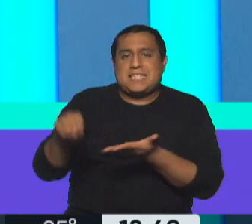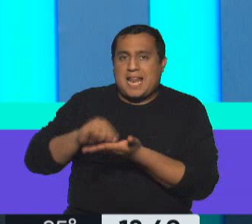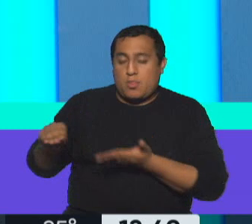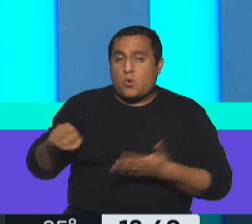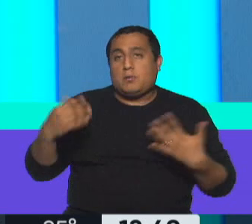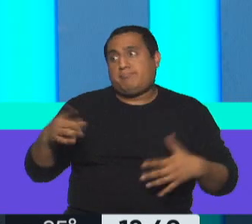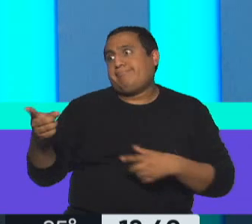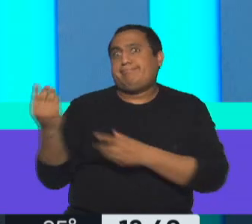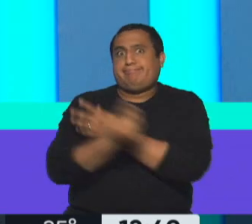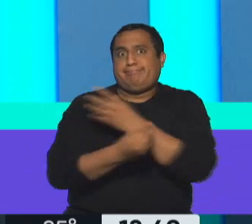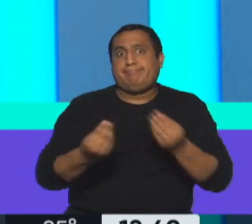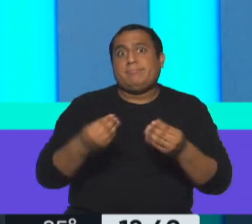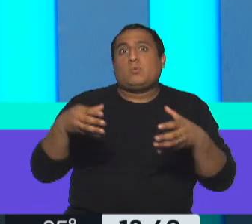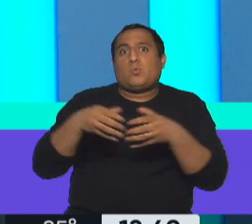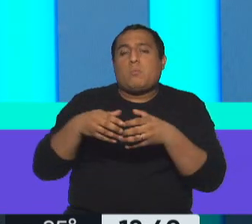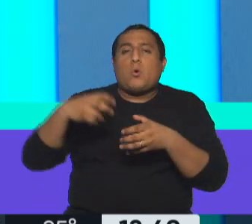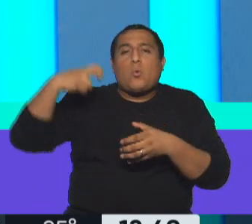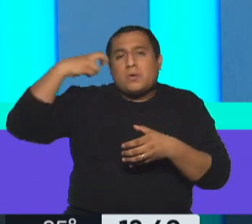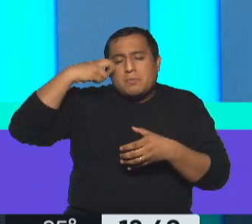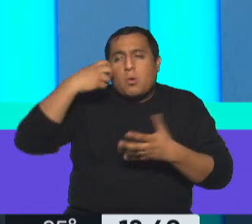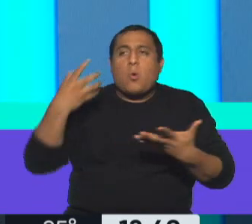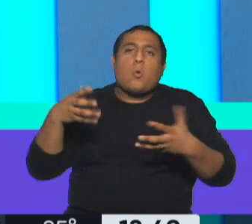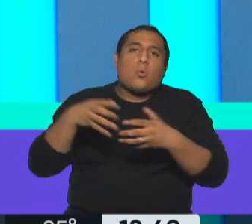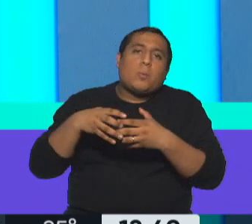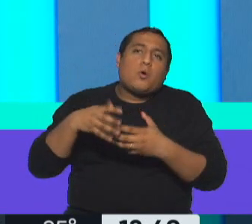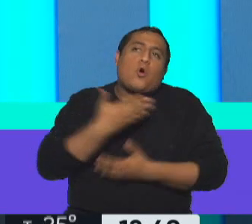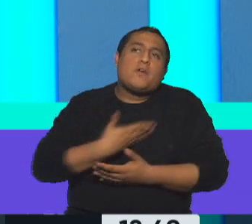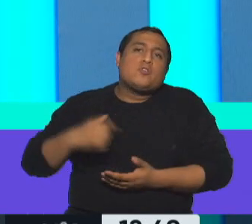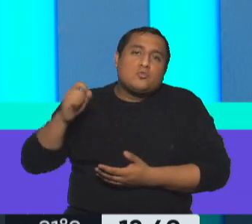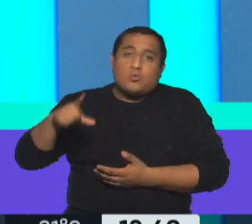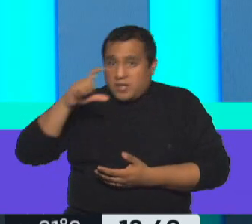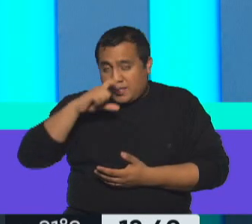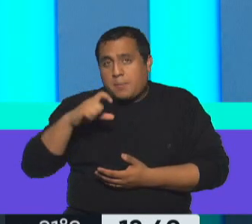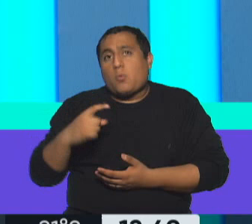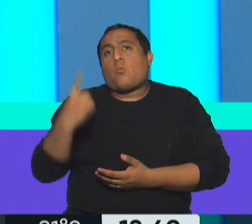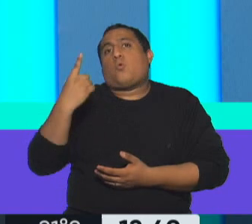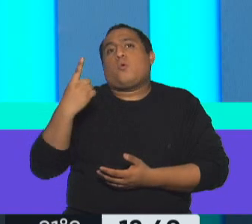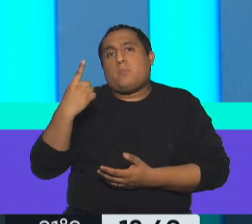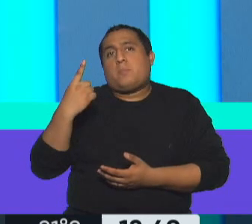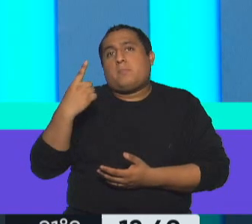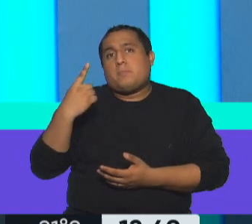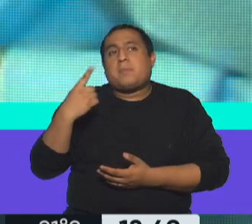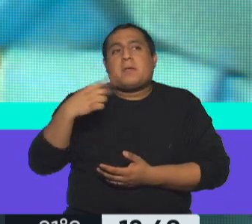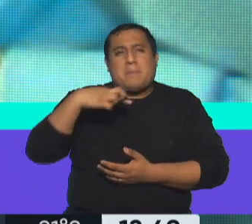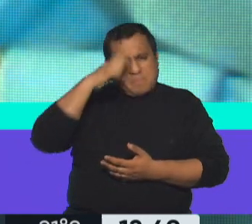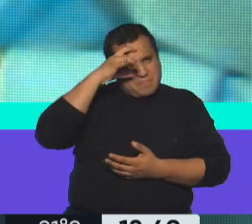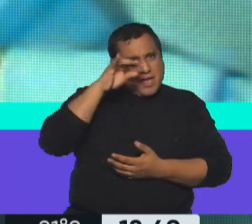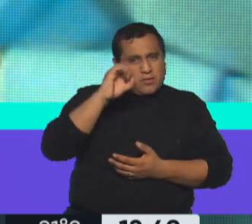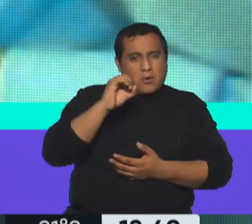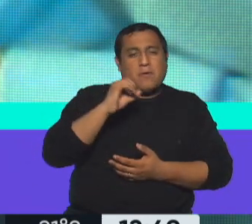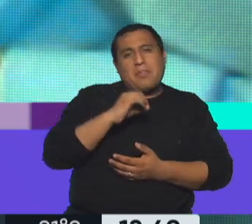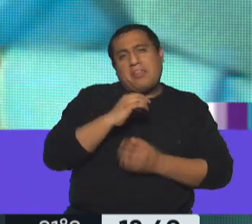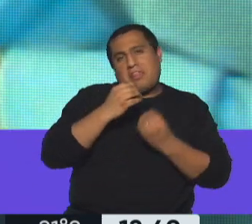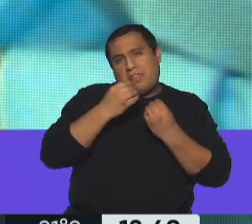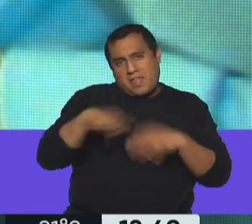la unión cívica radical o el oficialismo correntino pone una sola banca que es la que va a dejar pedrosa a poco hay que prestar especial